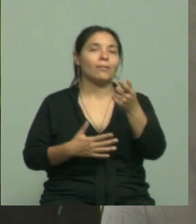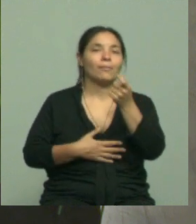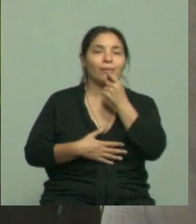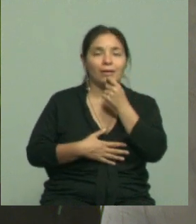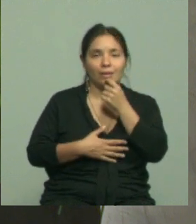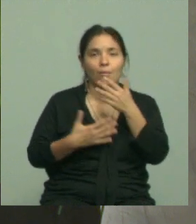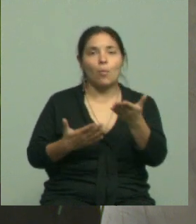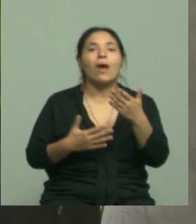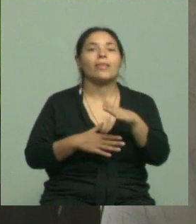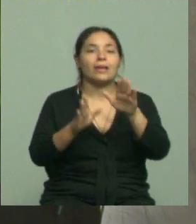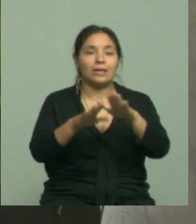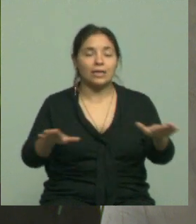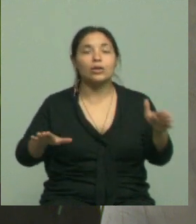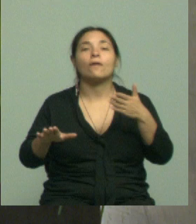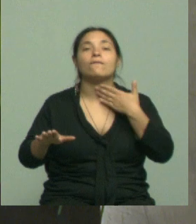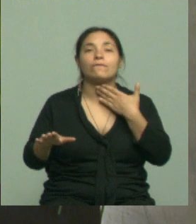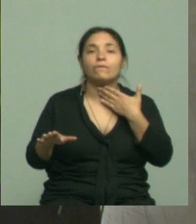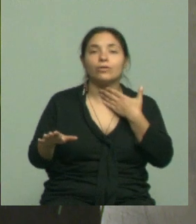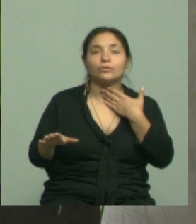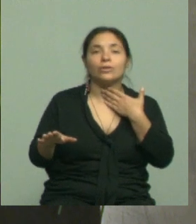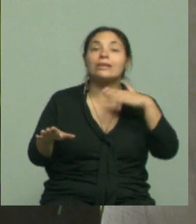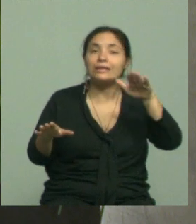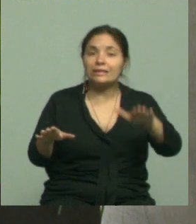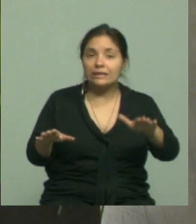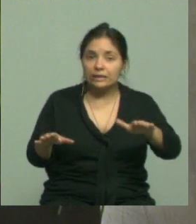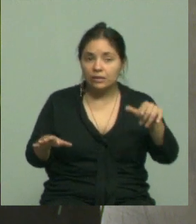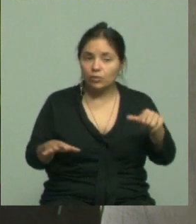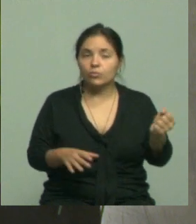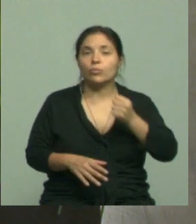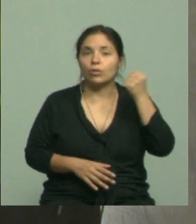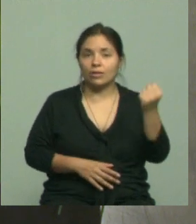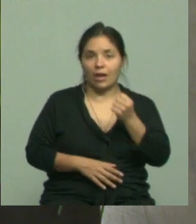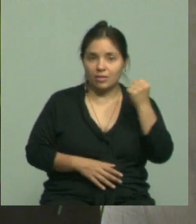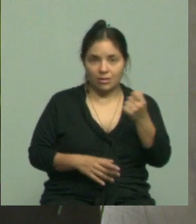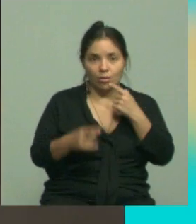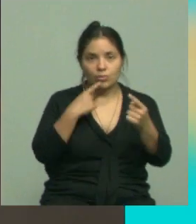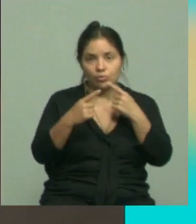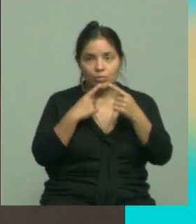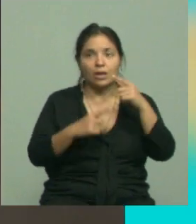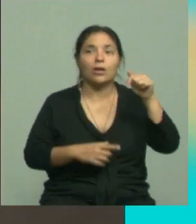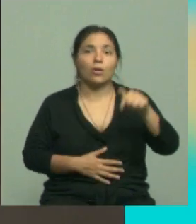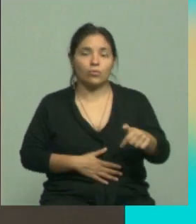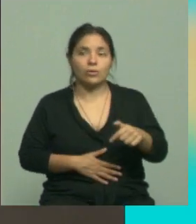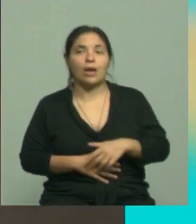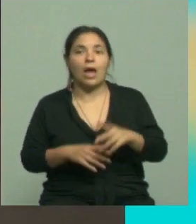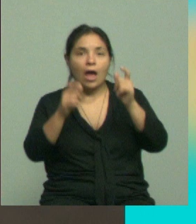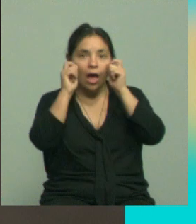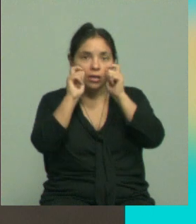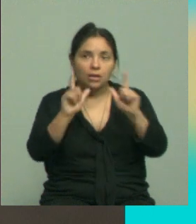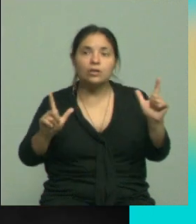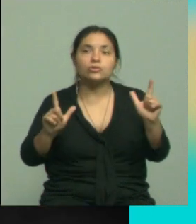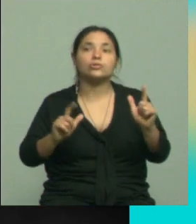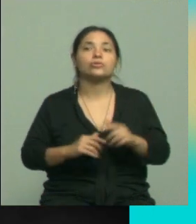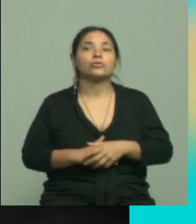posiblemente de disfonía infantil. Es muy importante hoy por hoy prestar la atención,